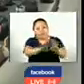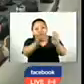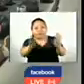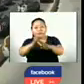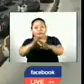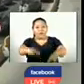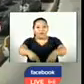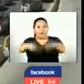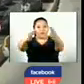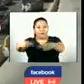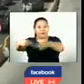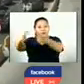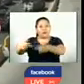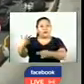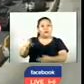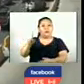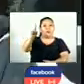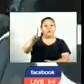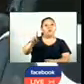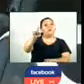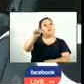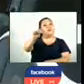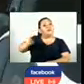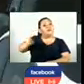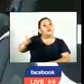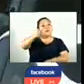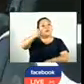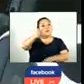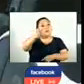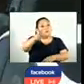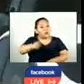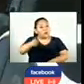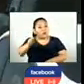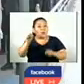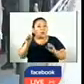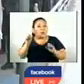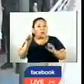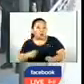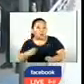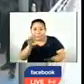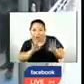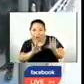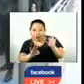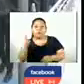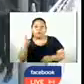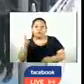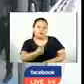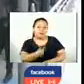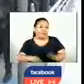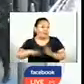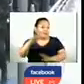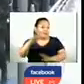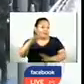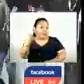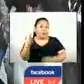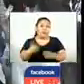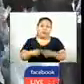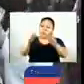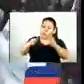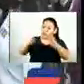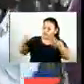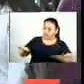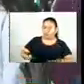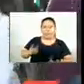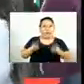posible Hace un año tres meses que solo permiten entrar por tierra a viajeros esenciales pero para reabrir el paso al turismo